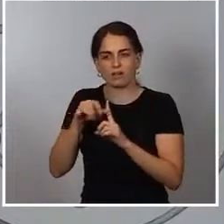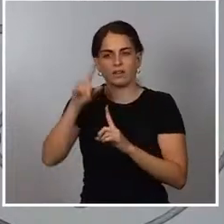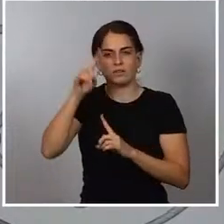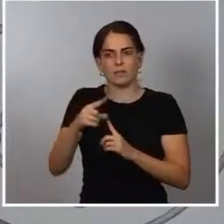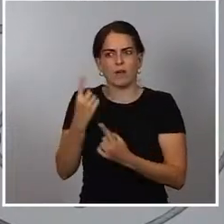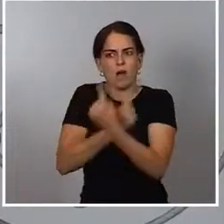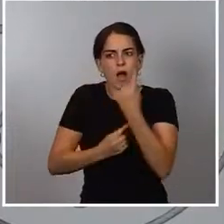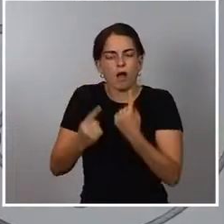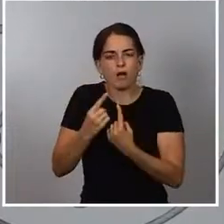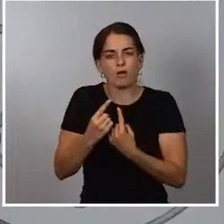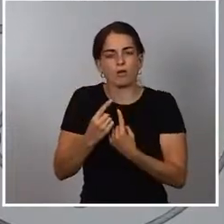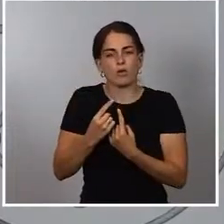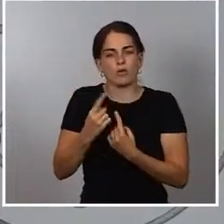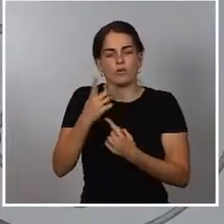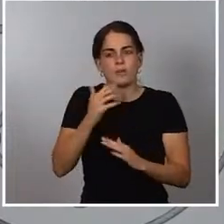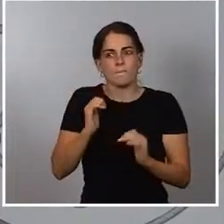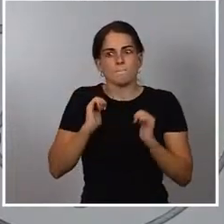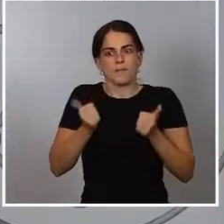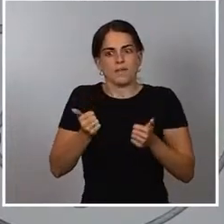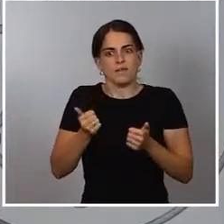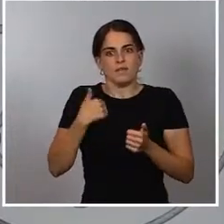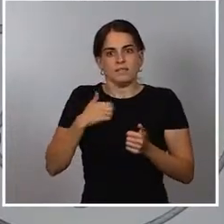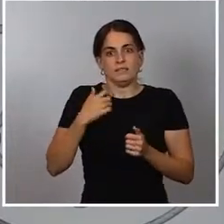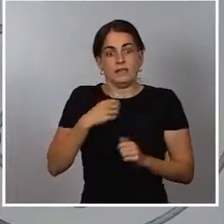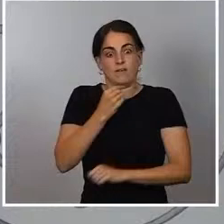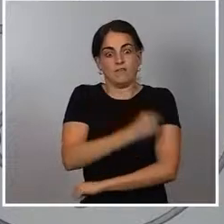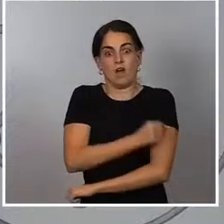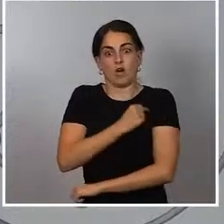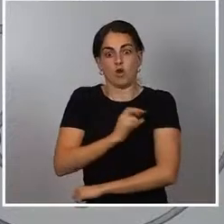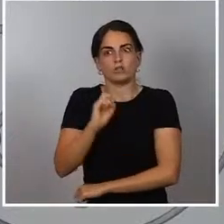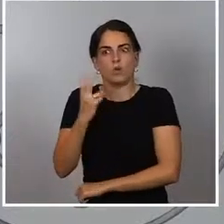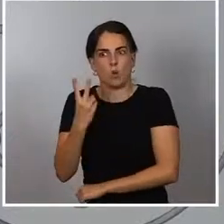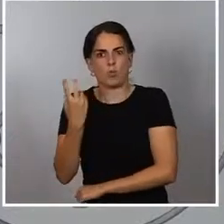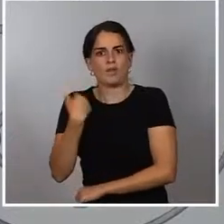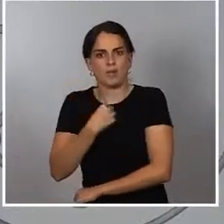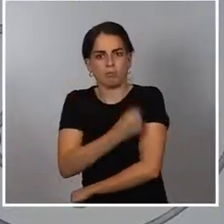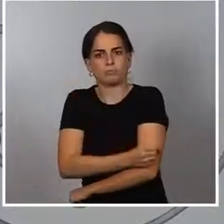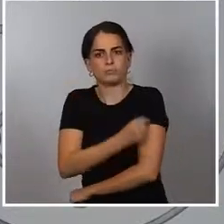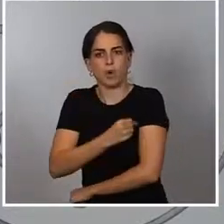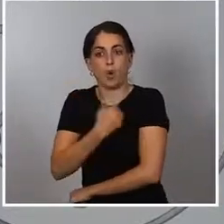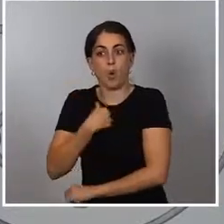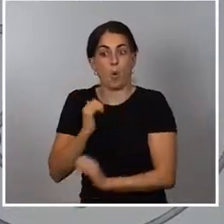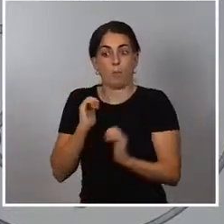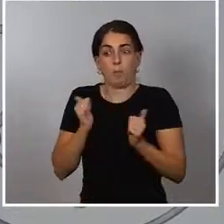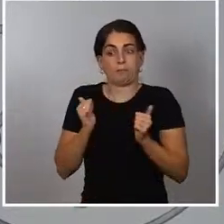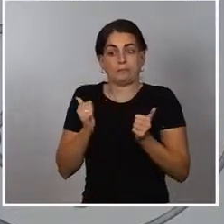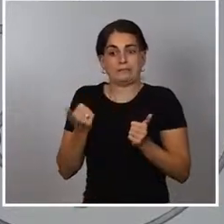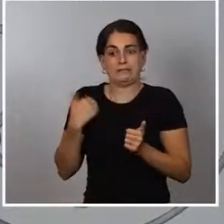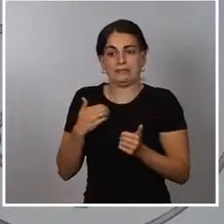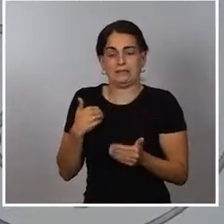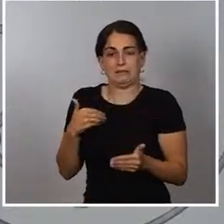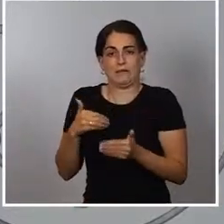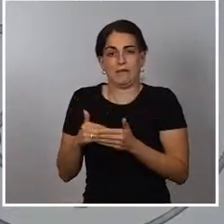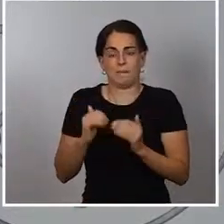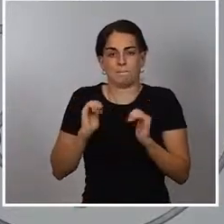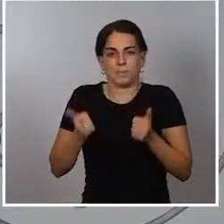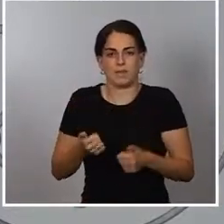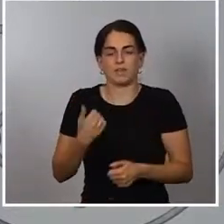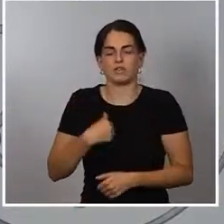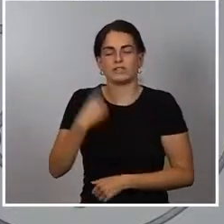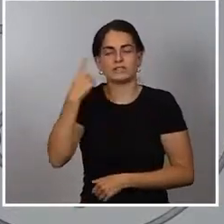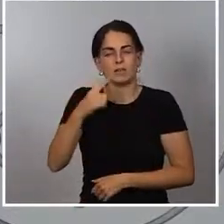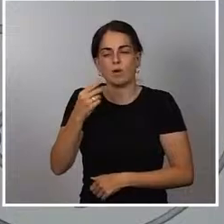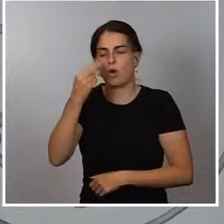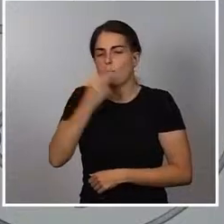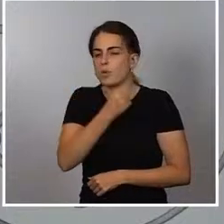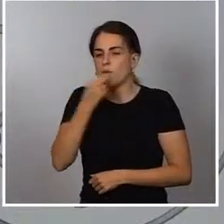empezando la vacunación no pueden hacer la segunda dosis oa punto de empezar por tanto sabemos de su compromiso sabemos de su solidaridad